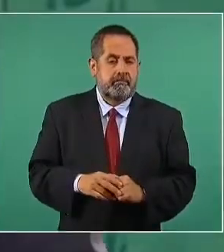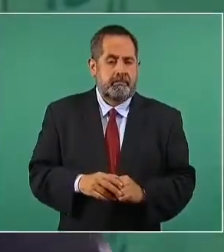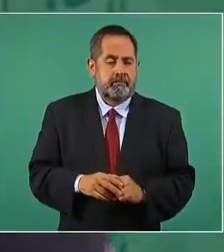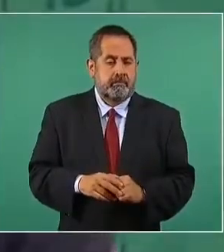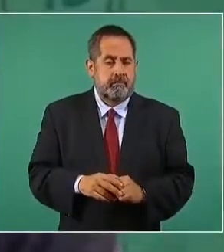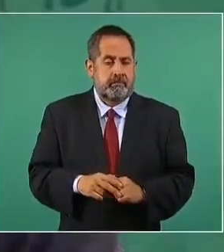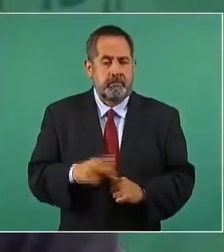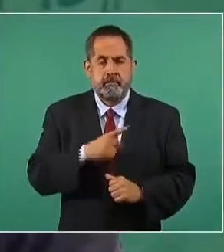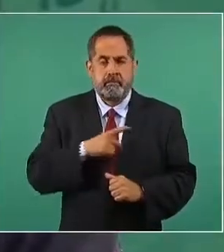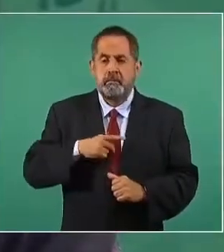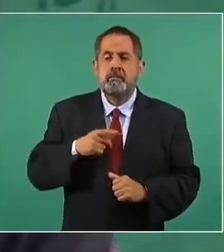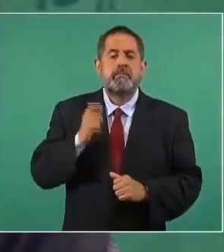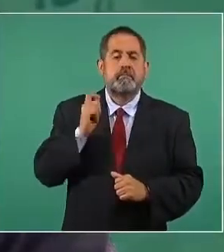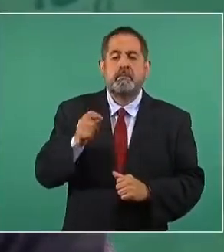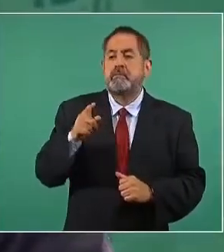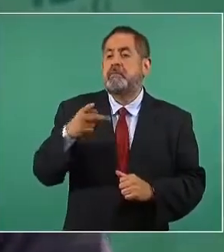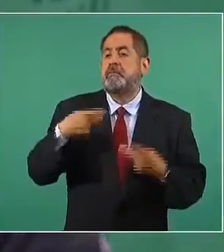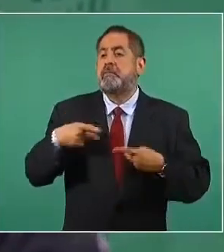Hay que confiar